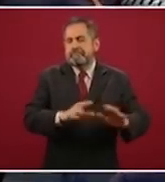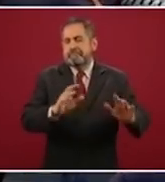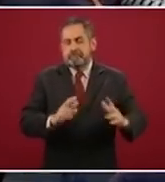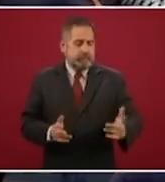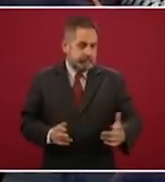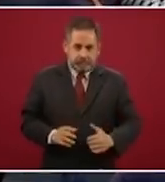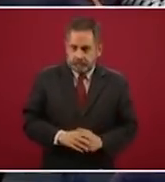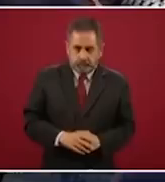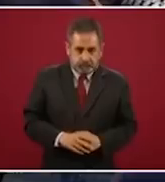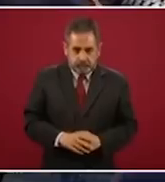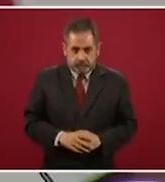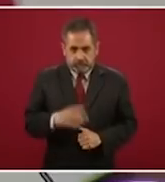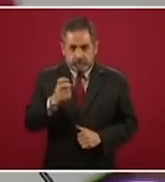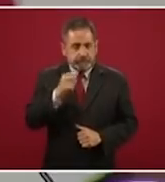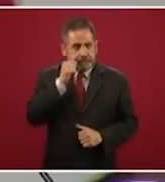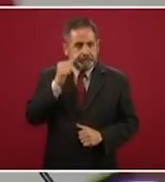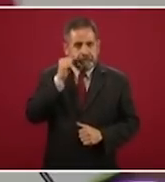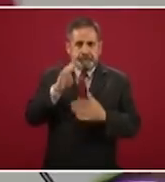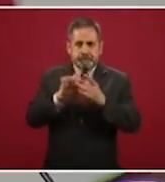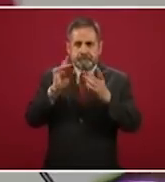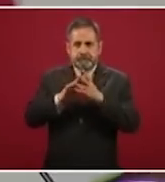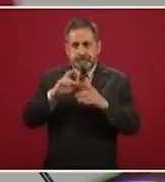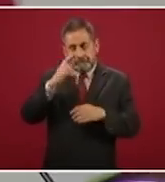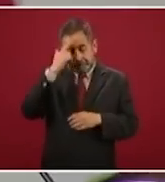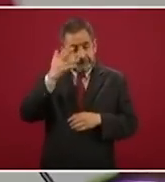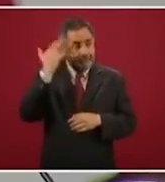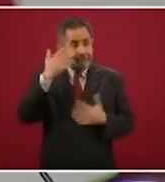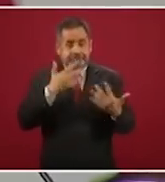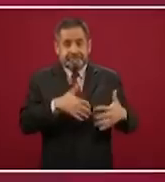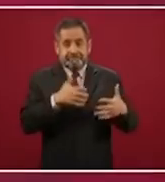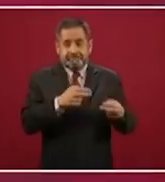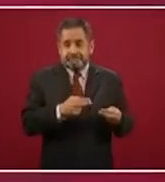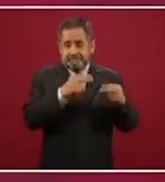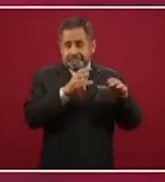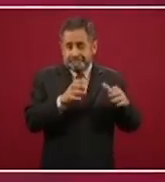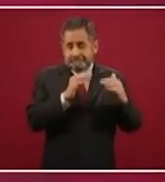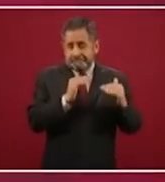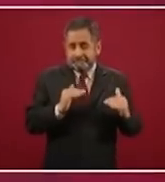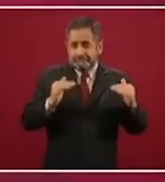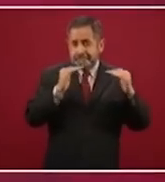Es lo que hablábamos ayer de las empresas